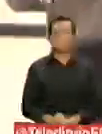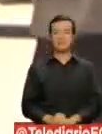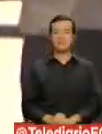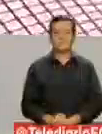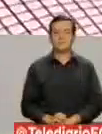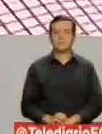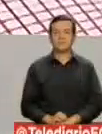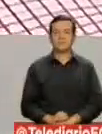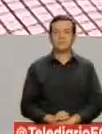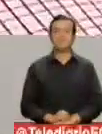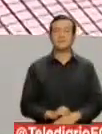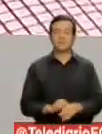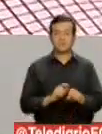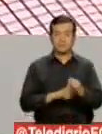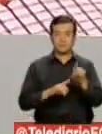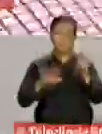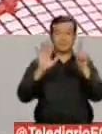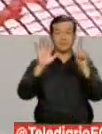Telediario.